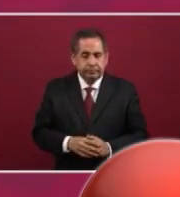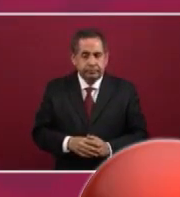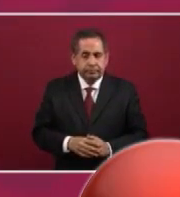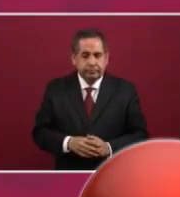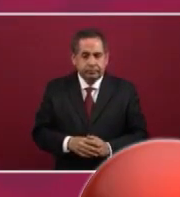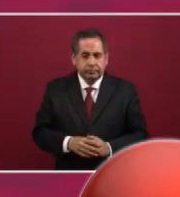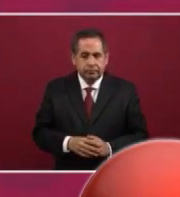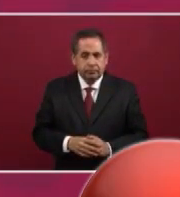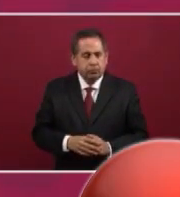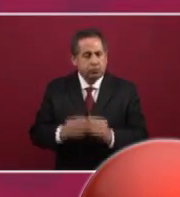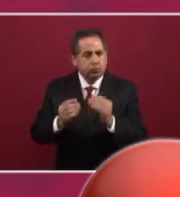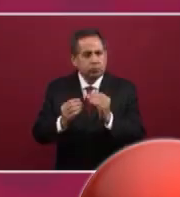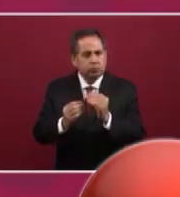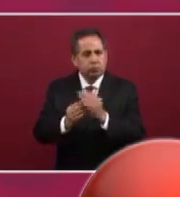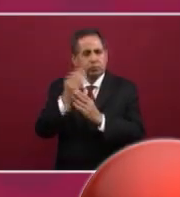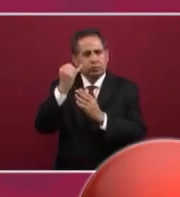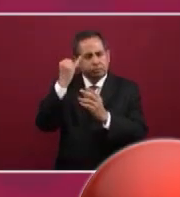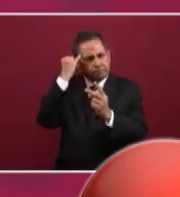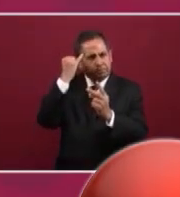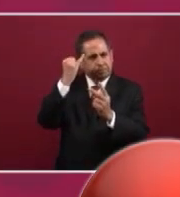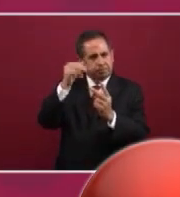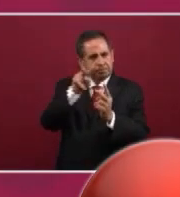un nuevo paradigma,